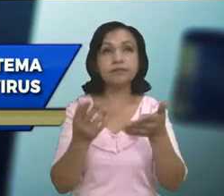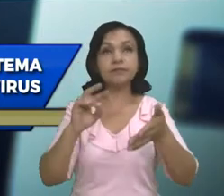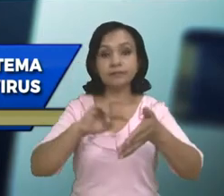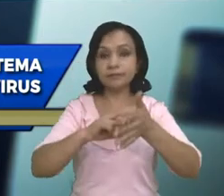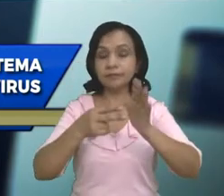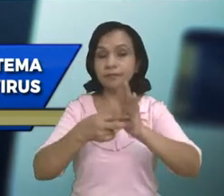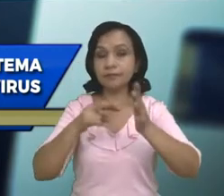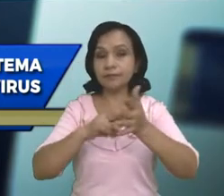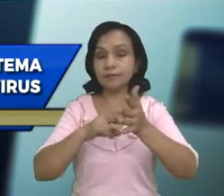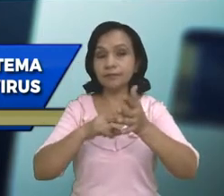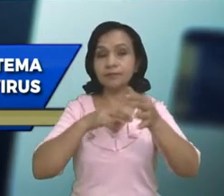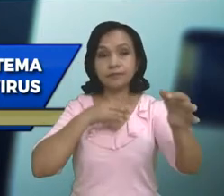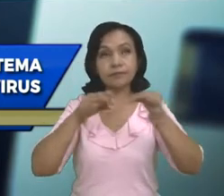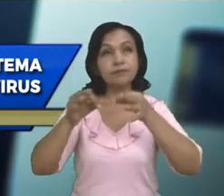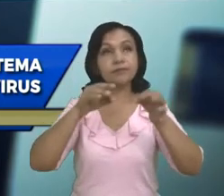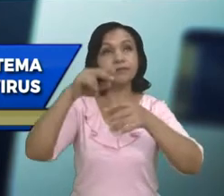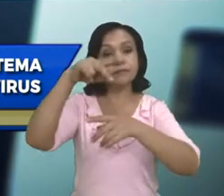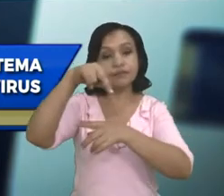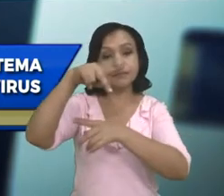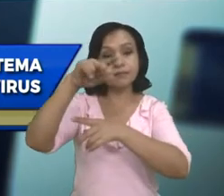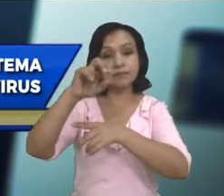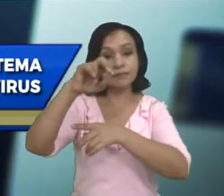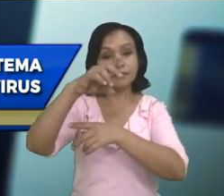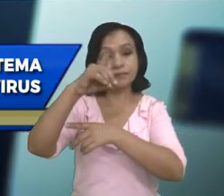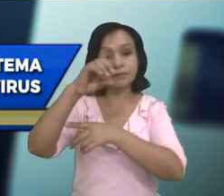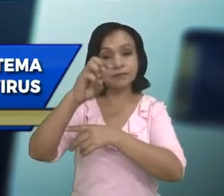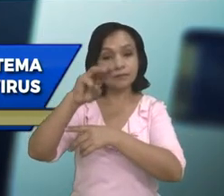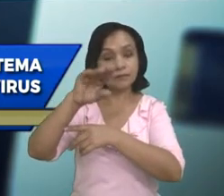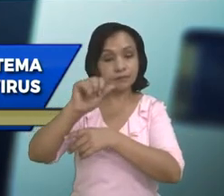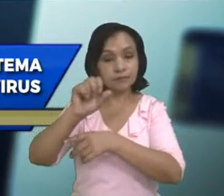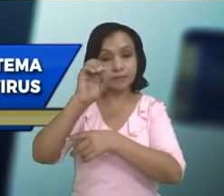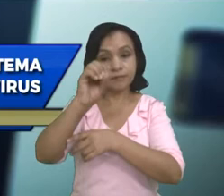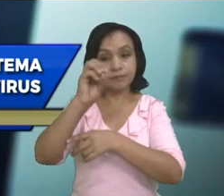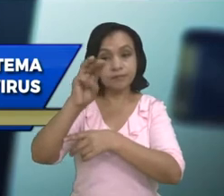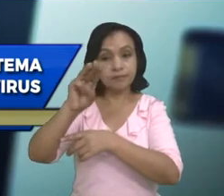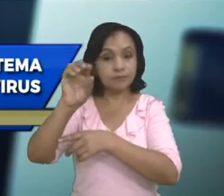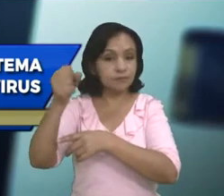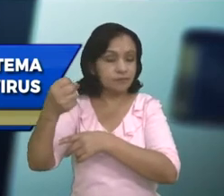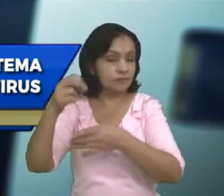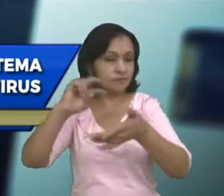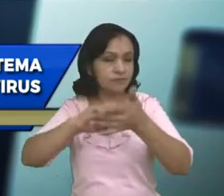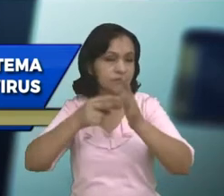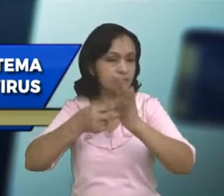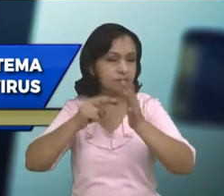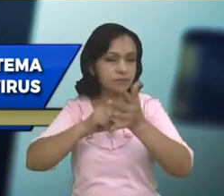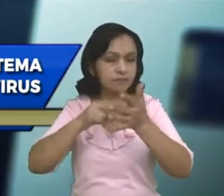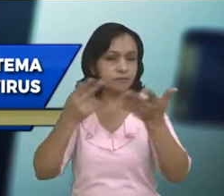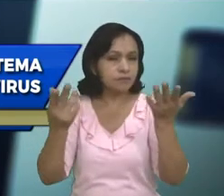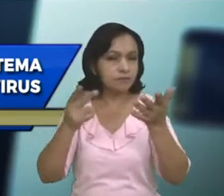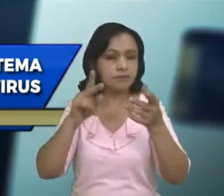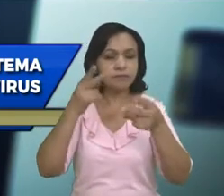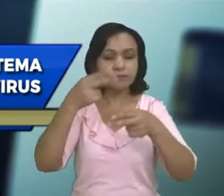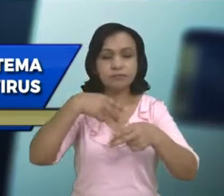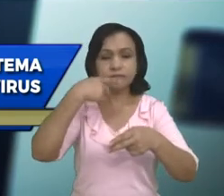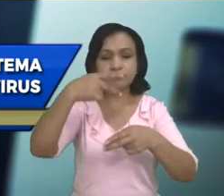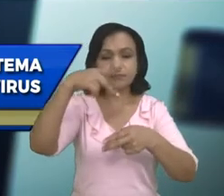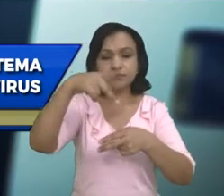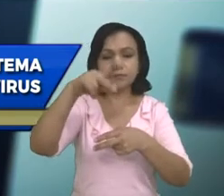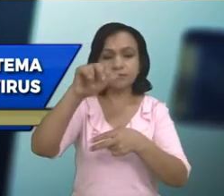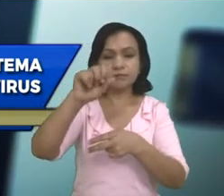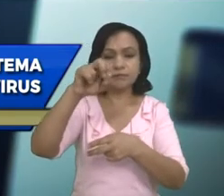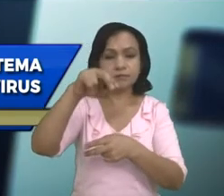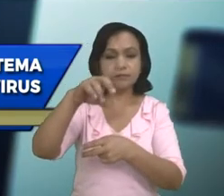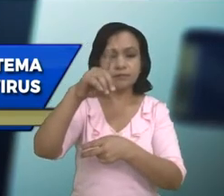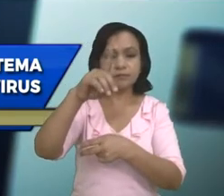con esta declaratoria de parte de la organización mundial de la salud ha declarado como pandemia que significa para la humanidad y que